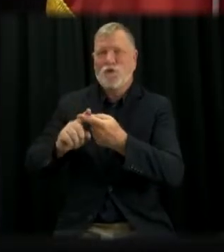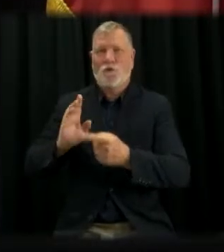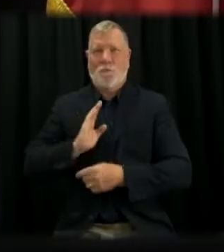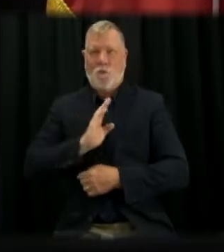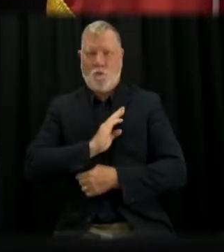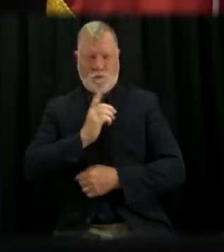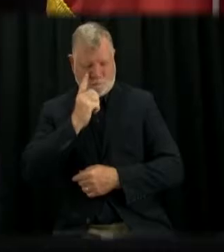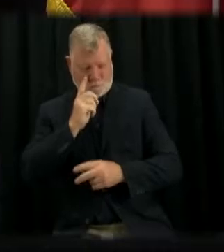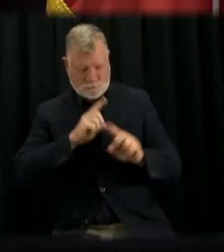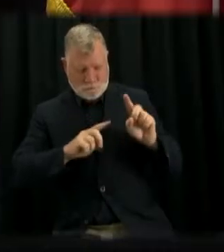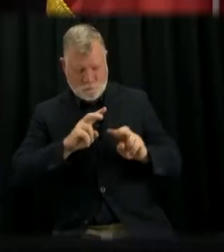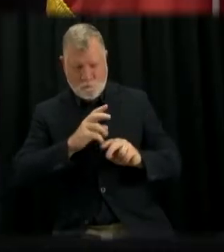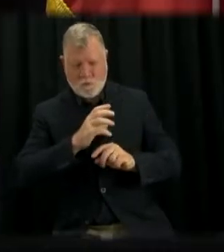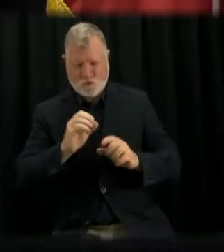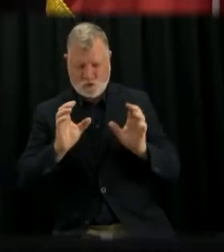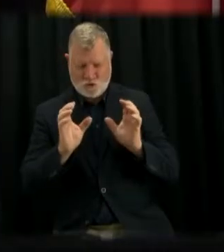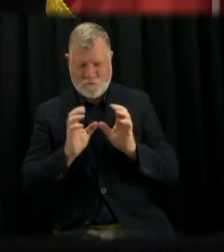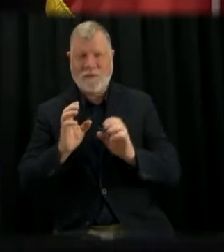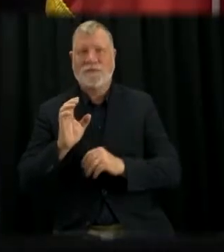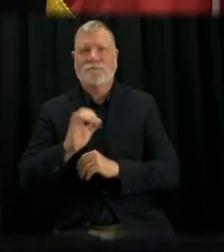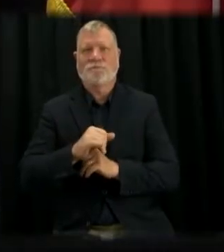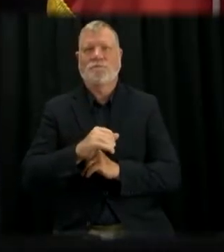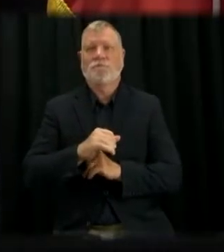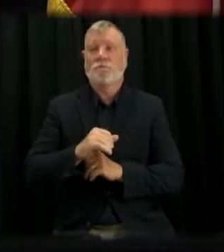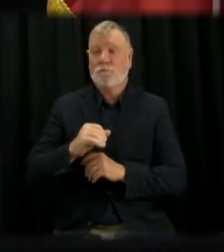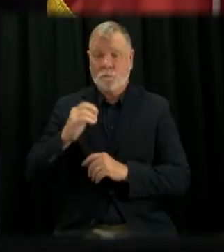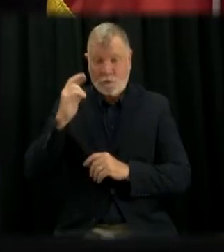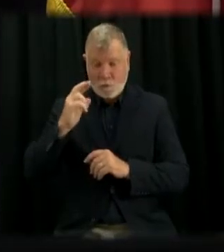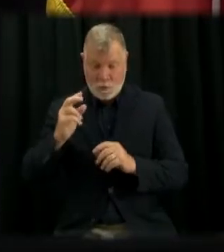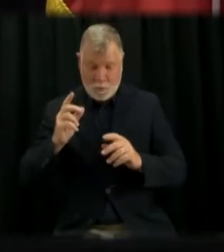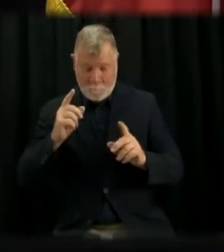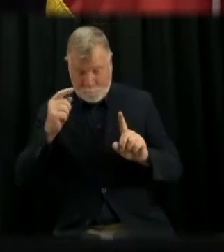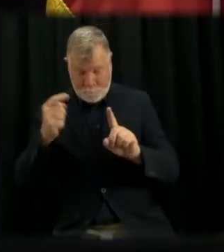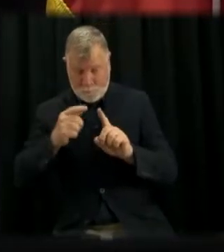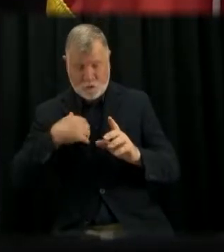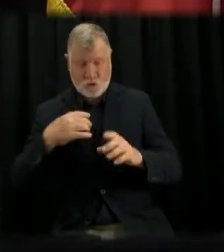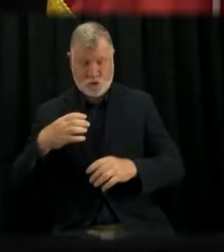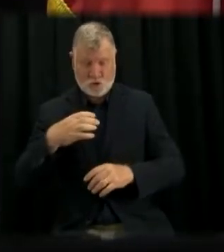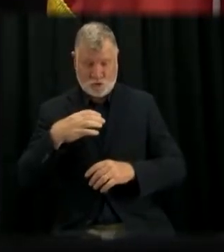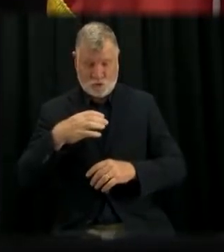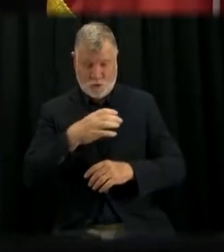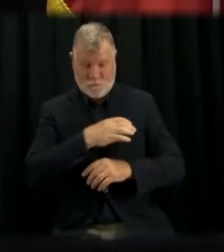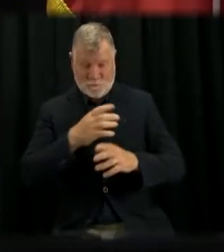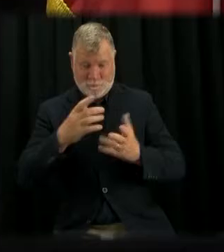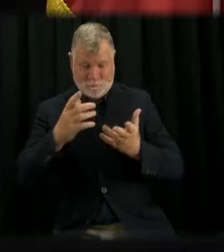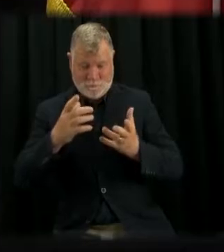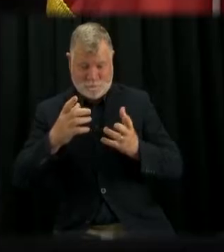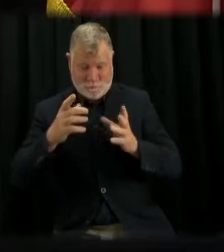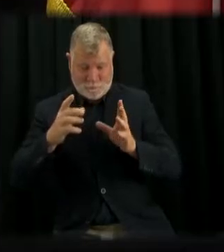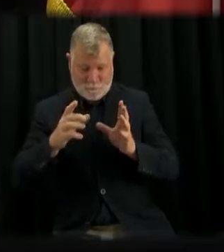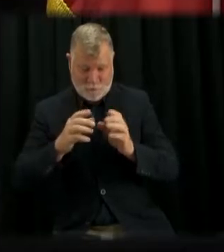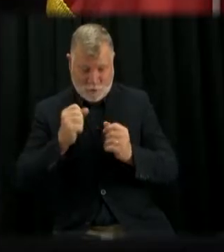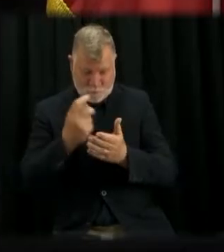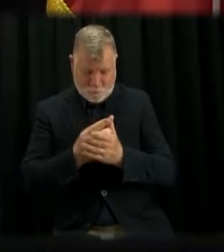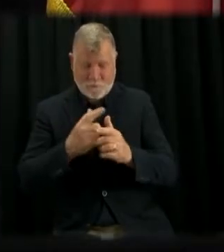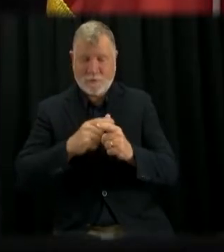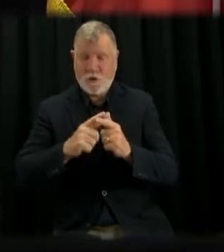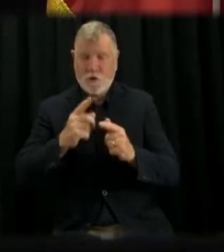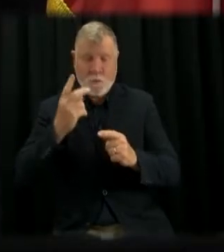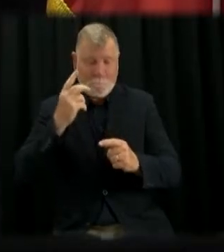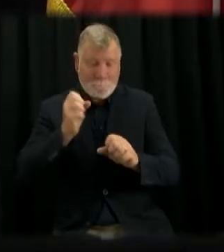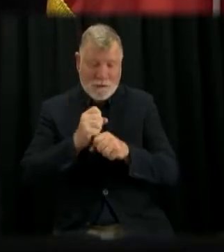potencial. A su vez, el propósito de la certificación de la Junta de este presupuesto es para asegurar